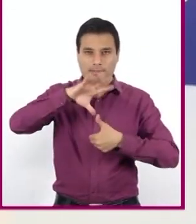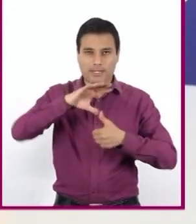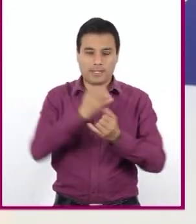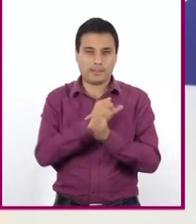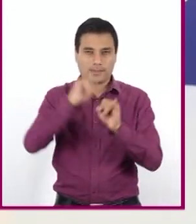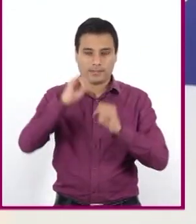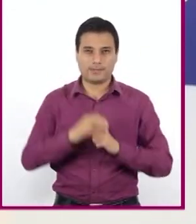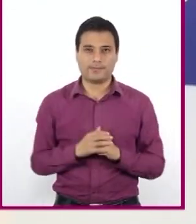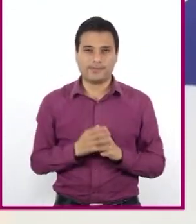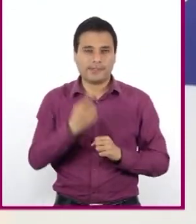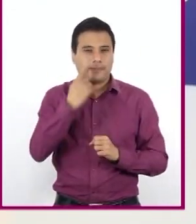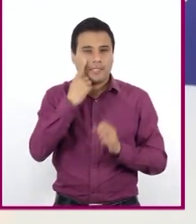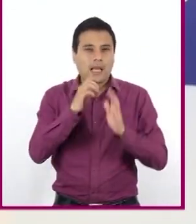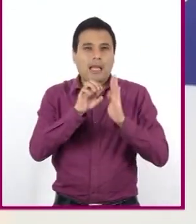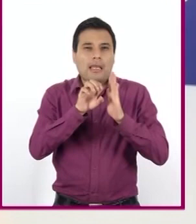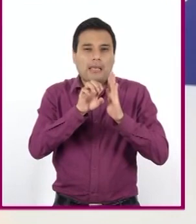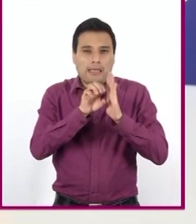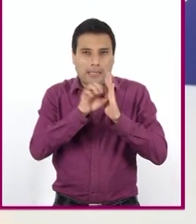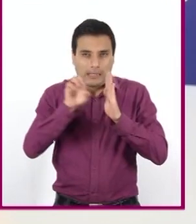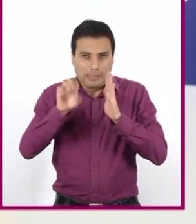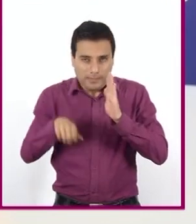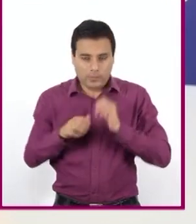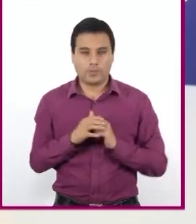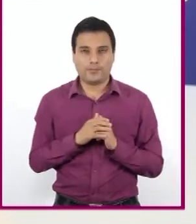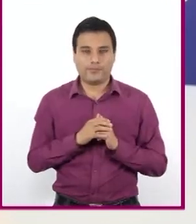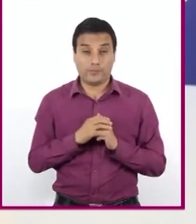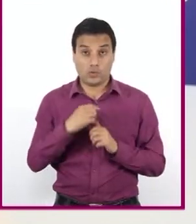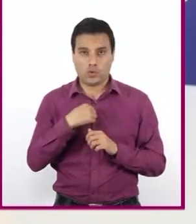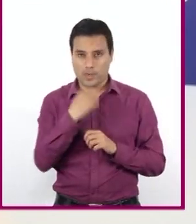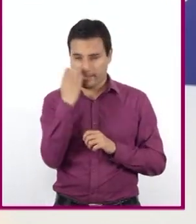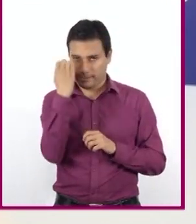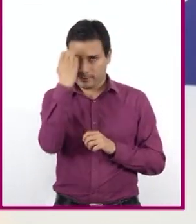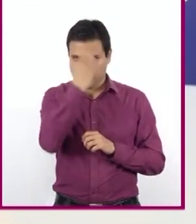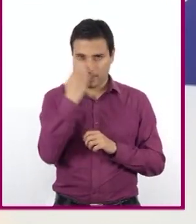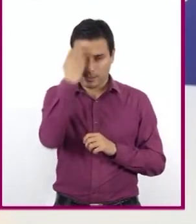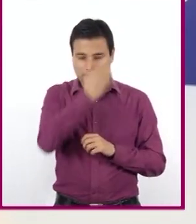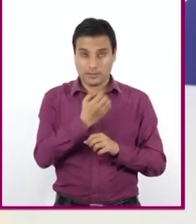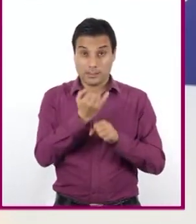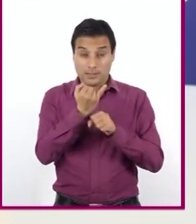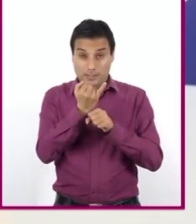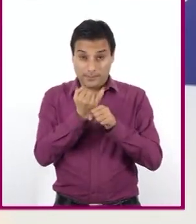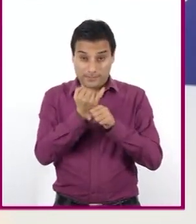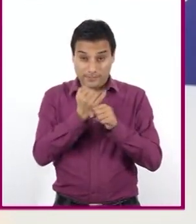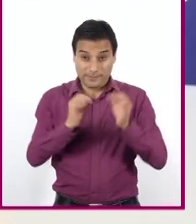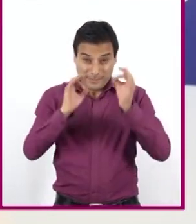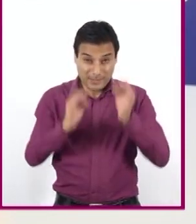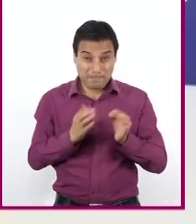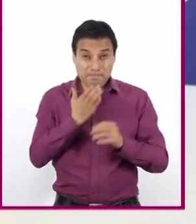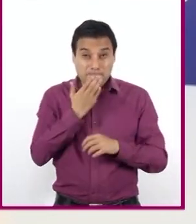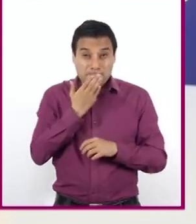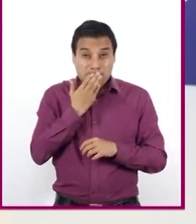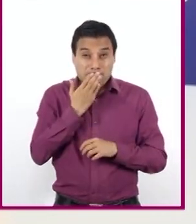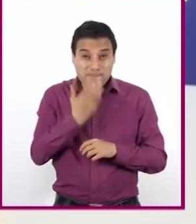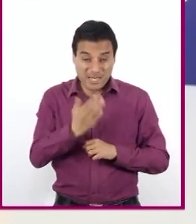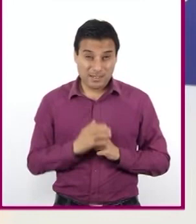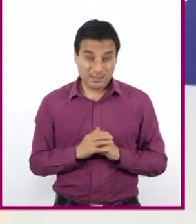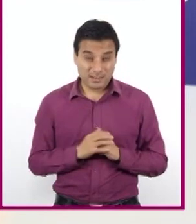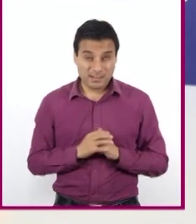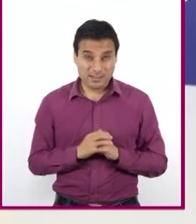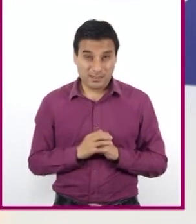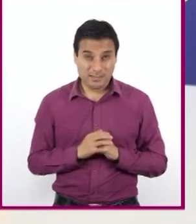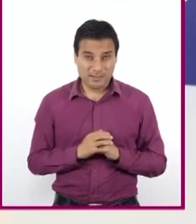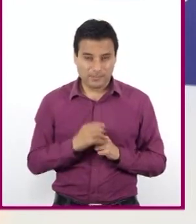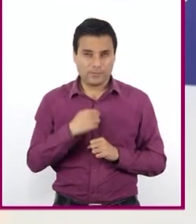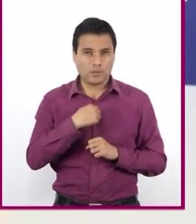Si hiciéramos una evaluación para saber si cumplimos exitosamente con el desarrollo de la investigación, podríamos hacer